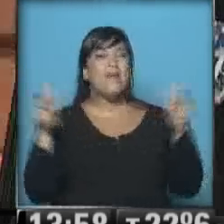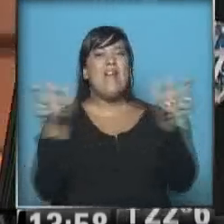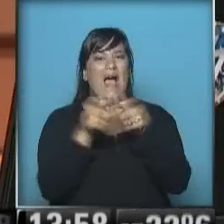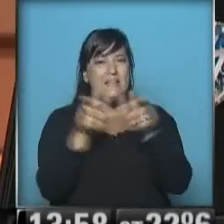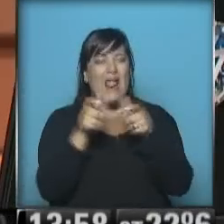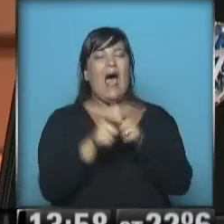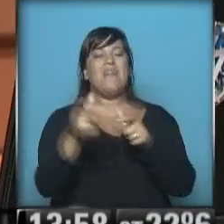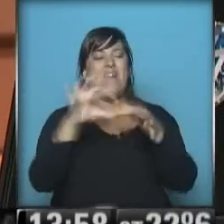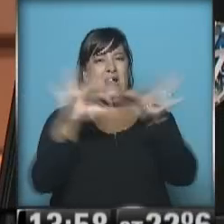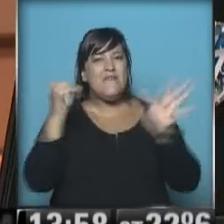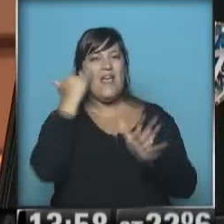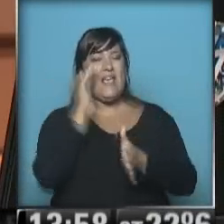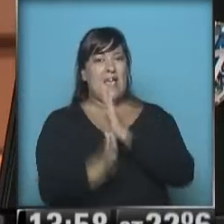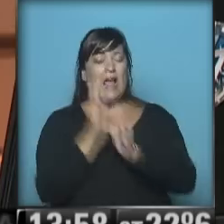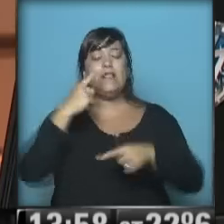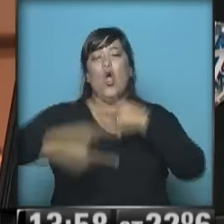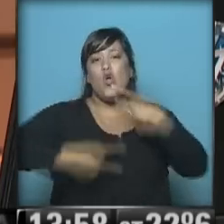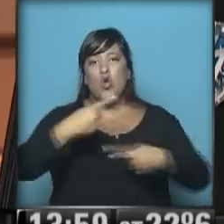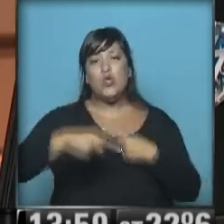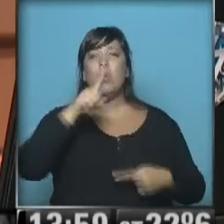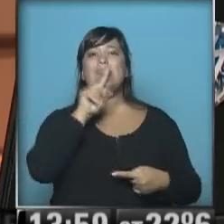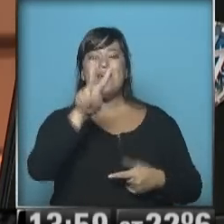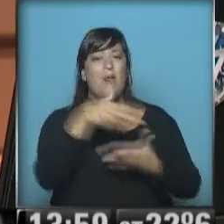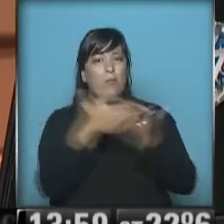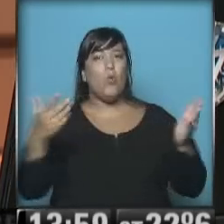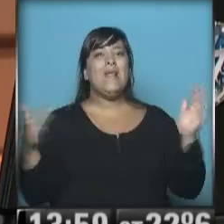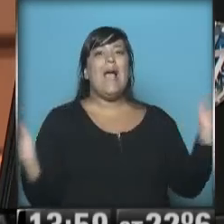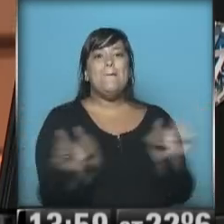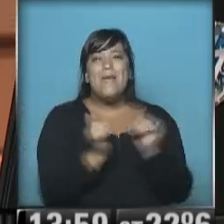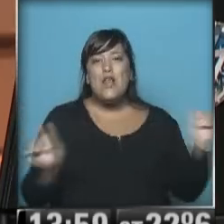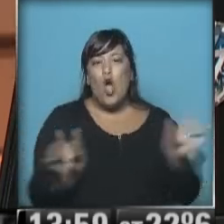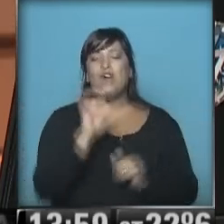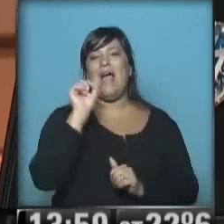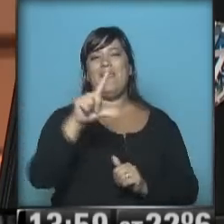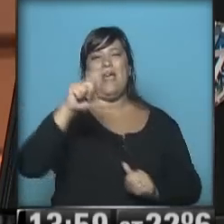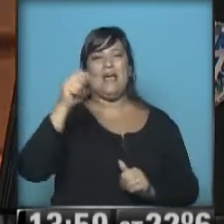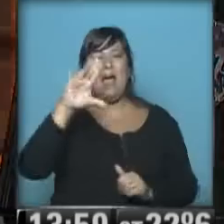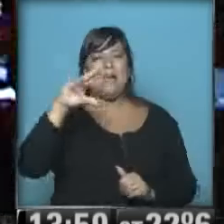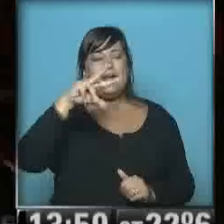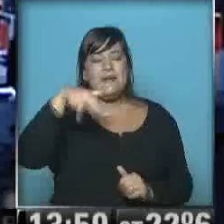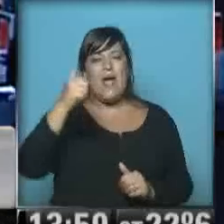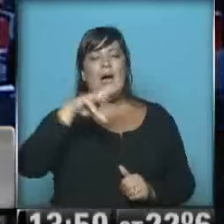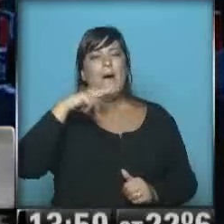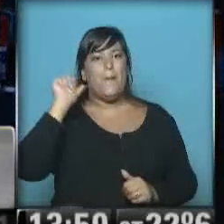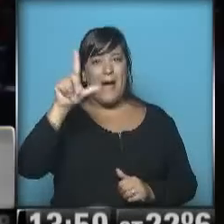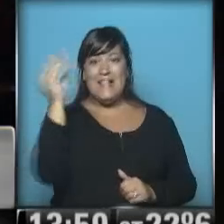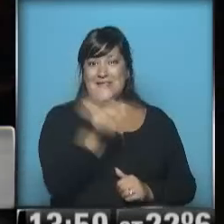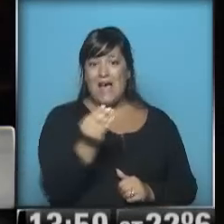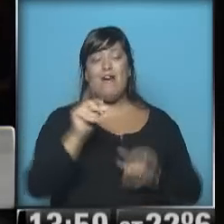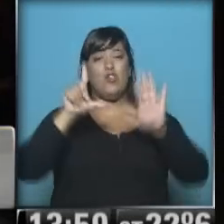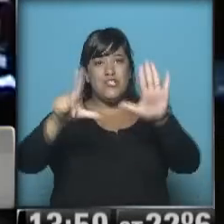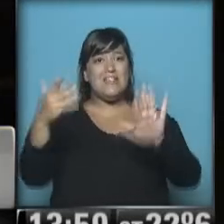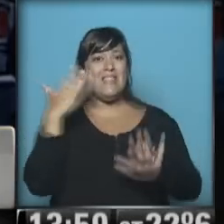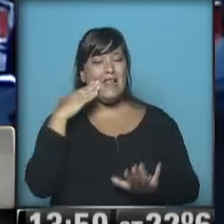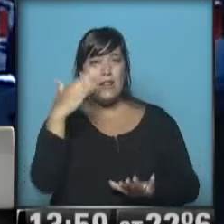libre y gratuita porque continúa el ciclo de entrar a la televisión pública. Milonga de carnavales este mes de febrero y este sábado a las 19